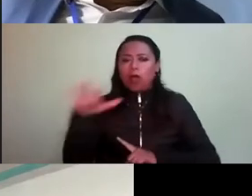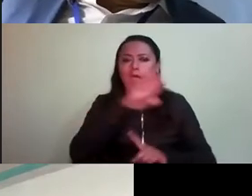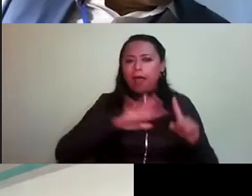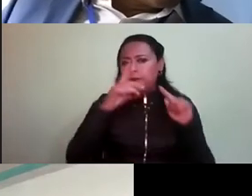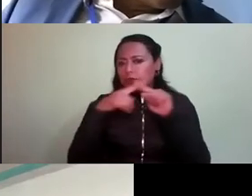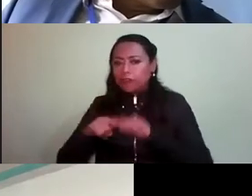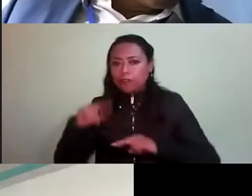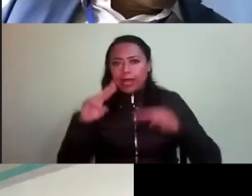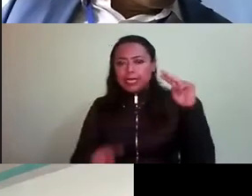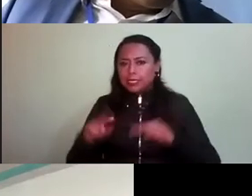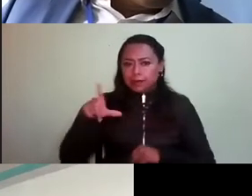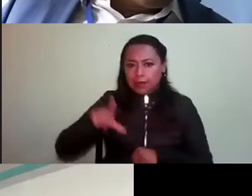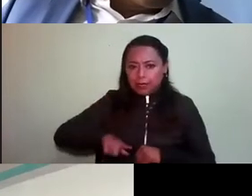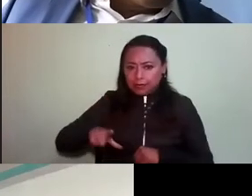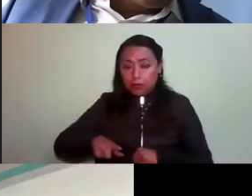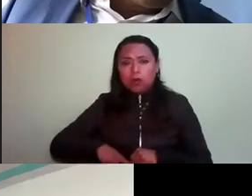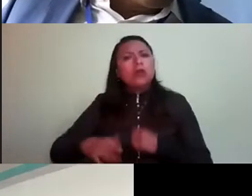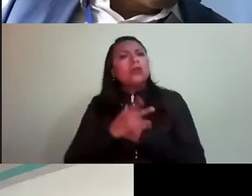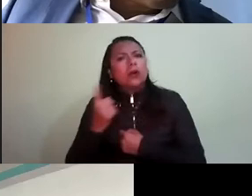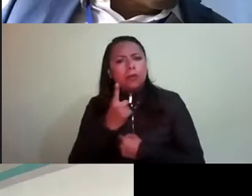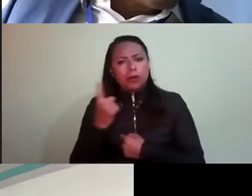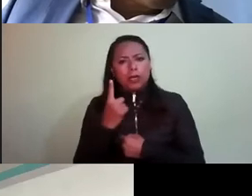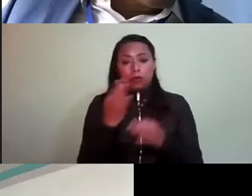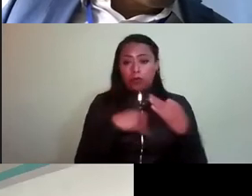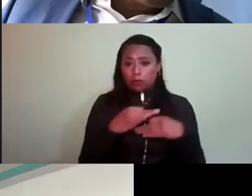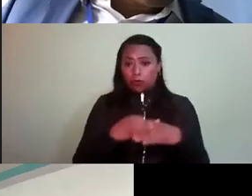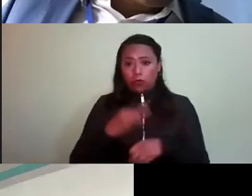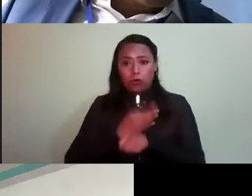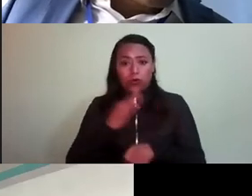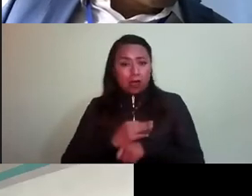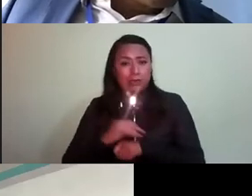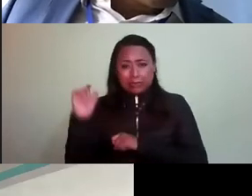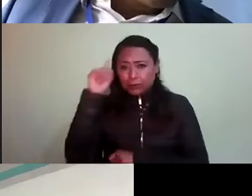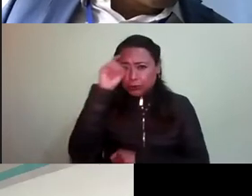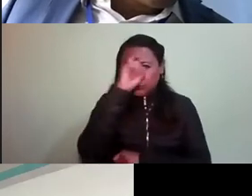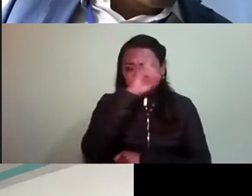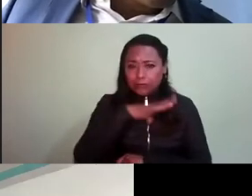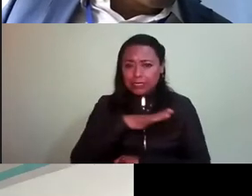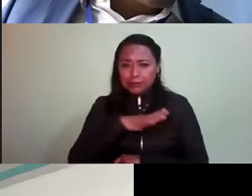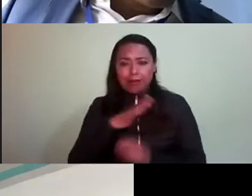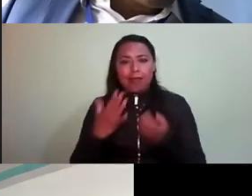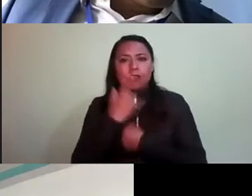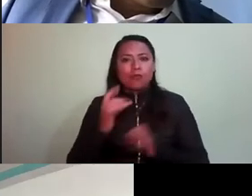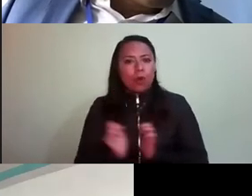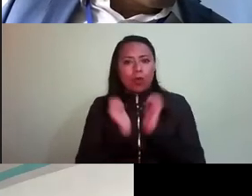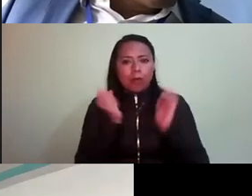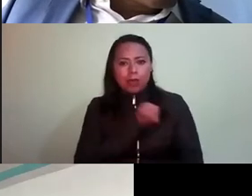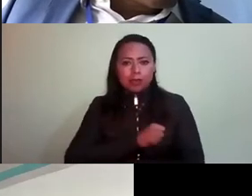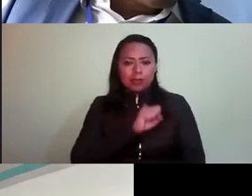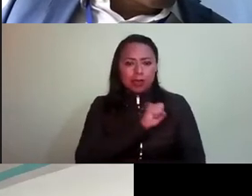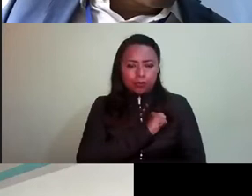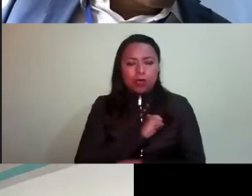gobierno. Lo anterior, debido al escenario complejo que representa la contingencia sanitaria a consecuencia